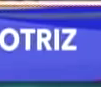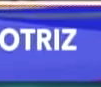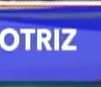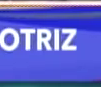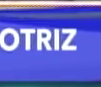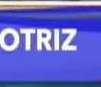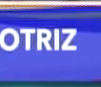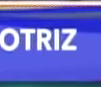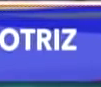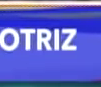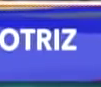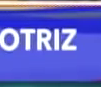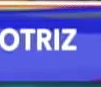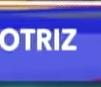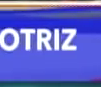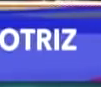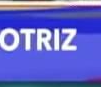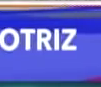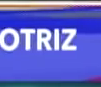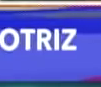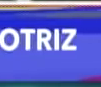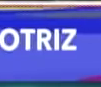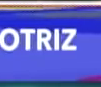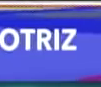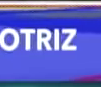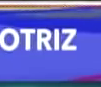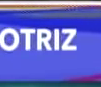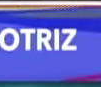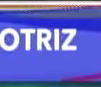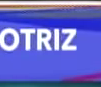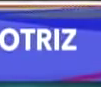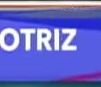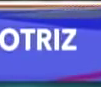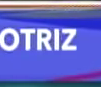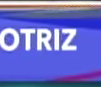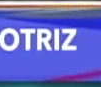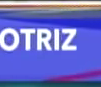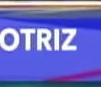Y hay 14 grandes y poderosas industrias privadas.